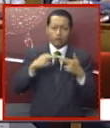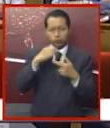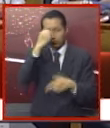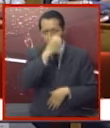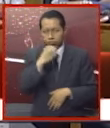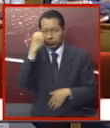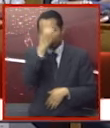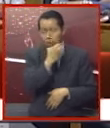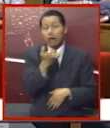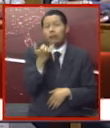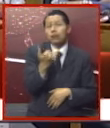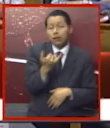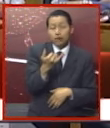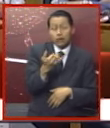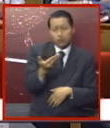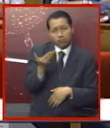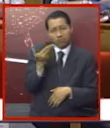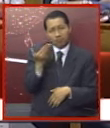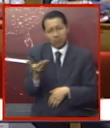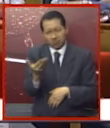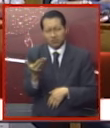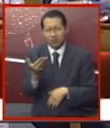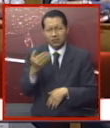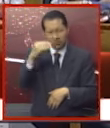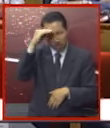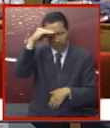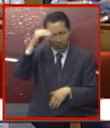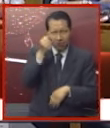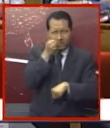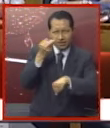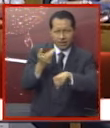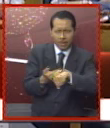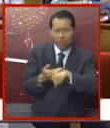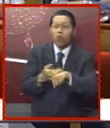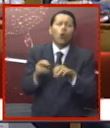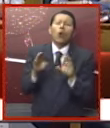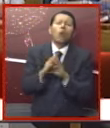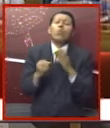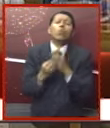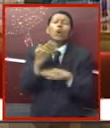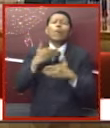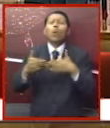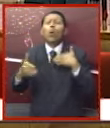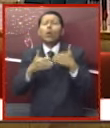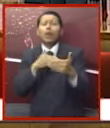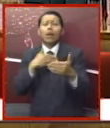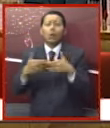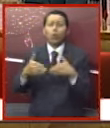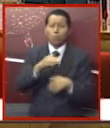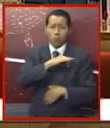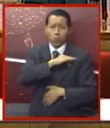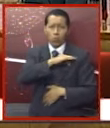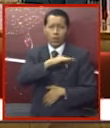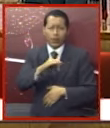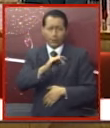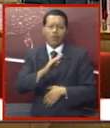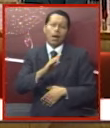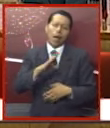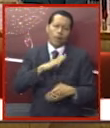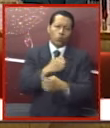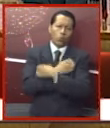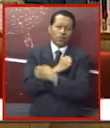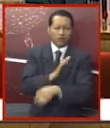Y finalmente, señor secretario, ¿cómo este nuevo modelo educativo favorecerá la calidad educativa?